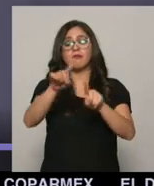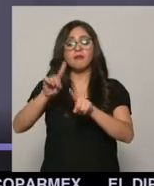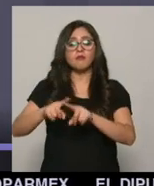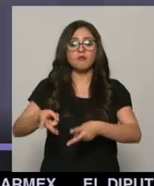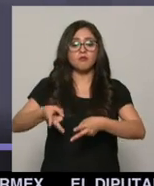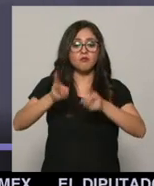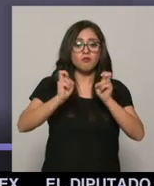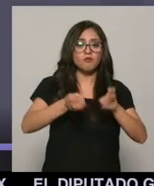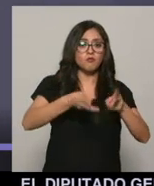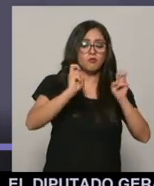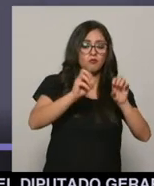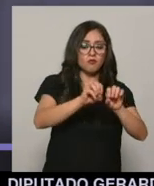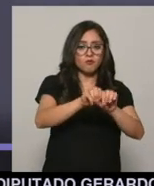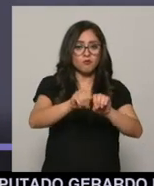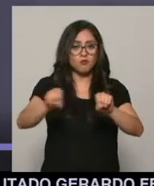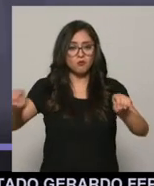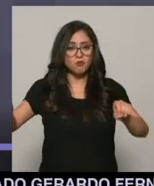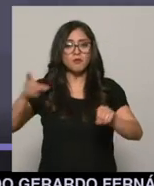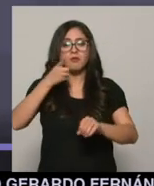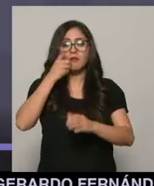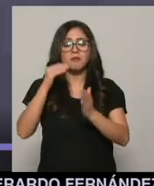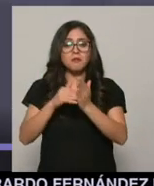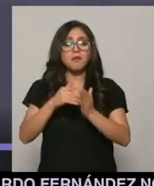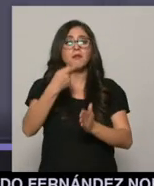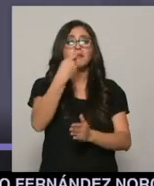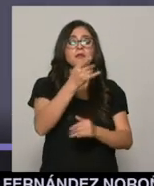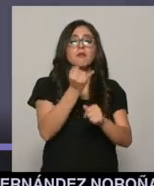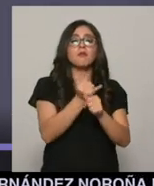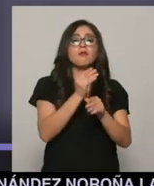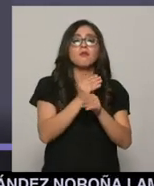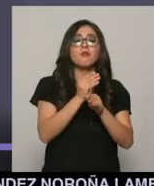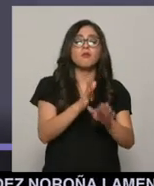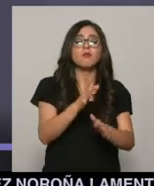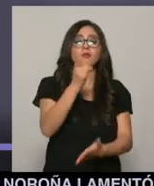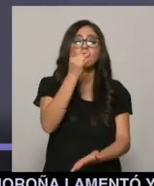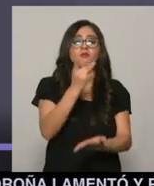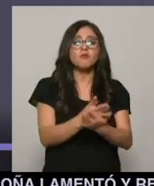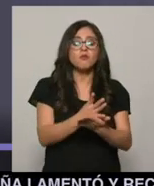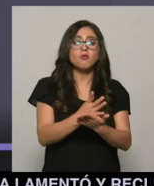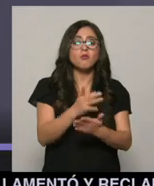y en su informe solamente establece que se han combatido 580